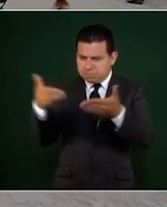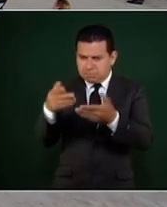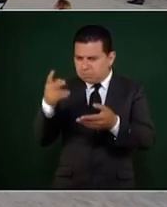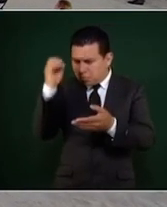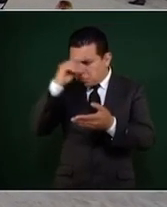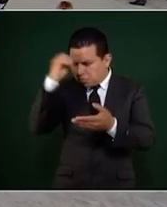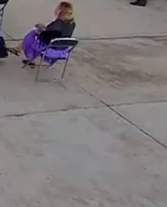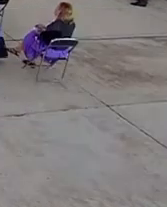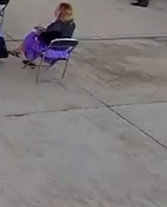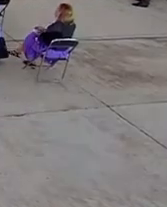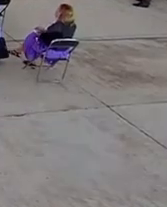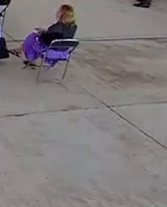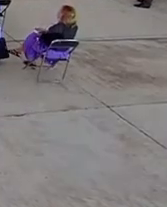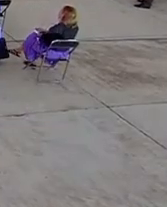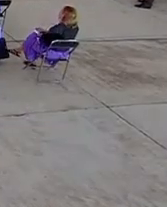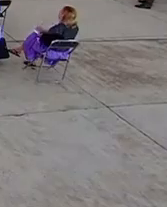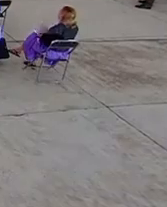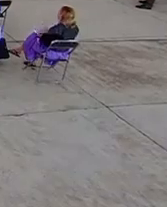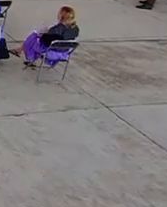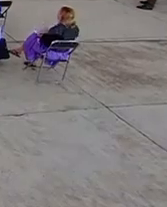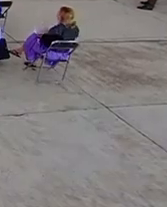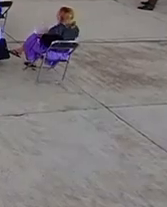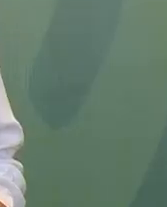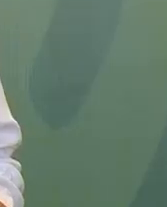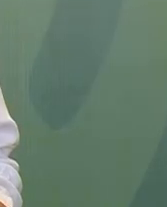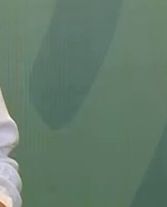de que quiero hablar con ellos,